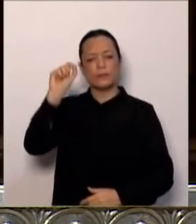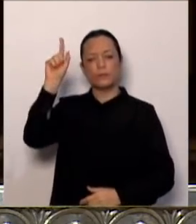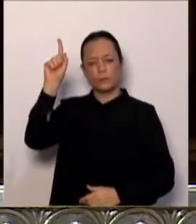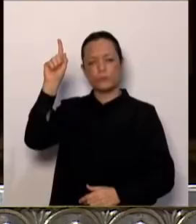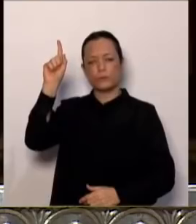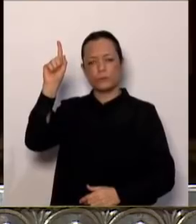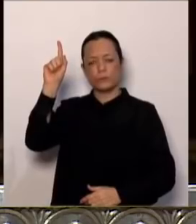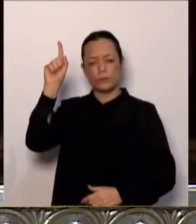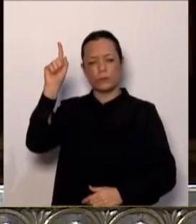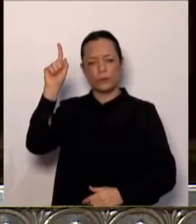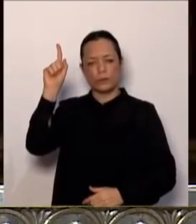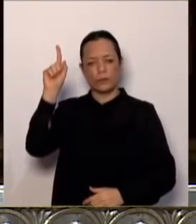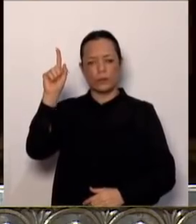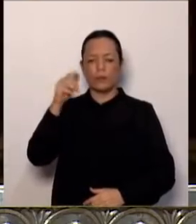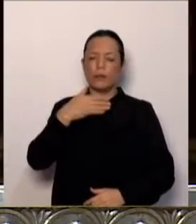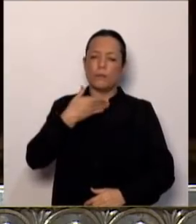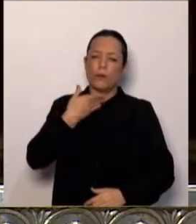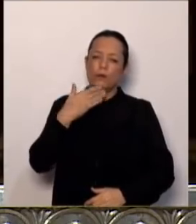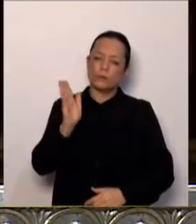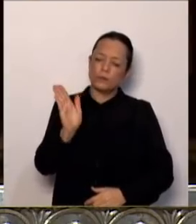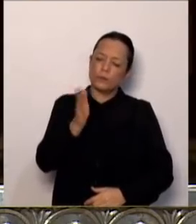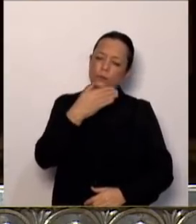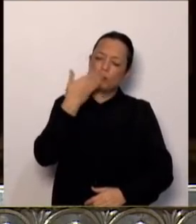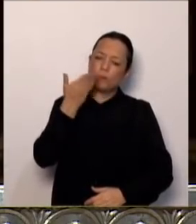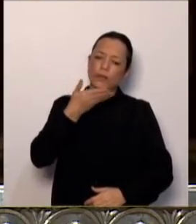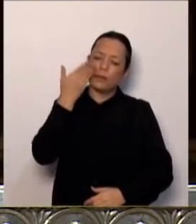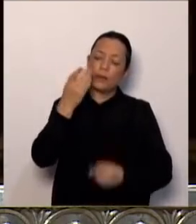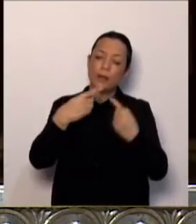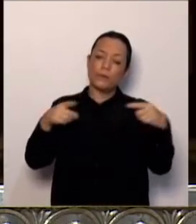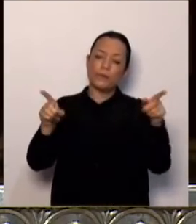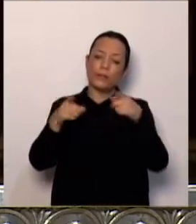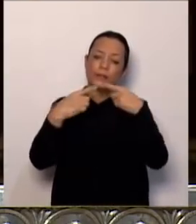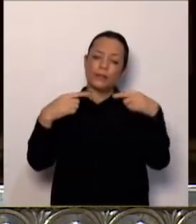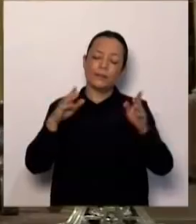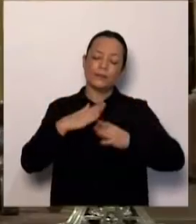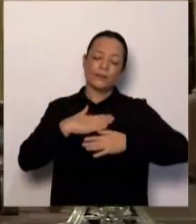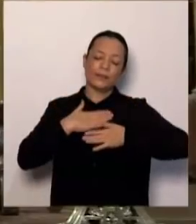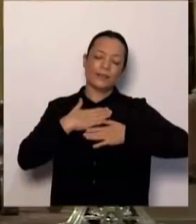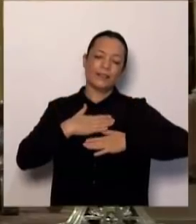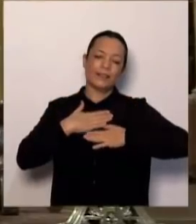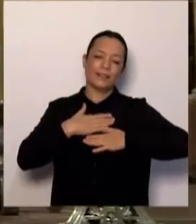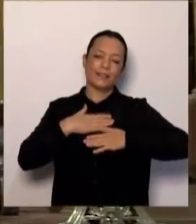Permítenos asociarnos a sus voces, cantando alegremente.